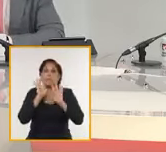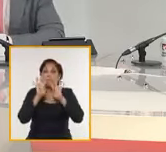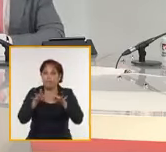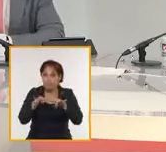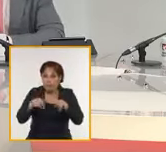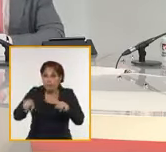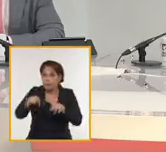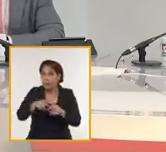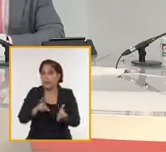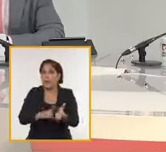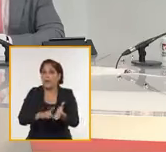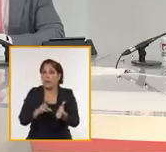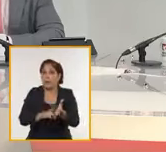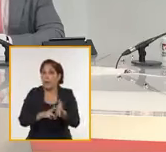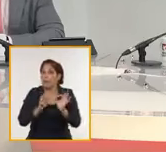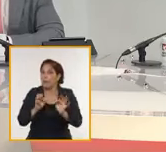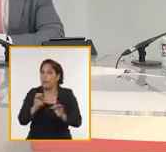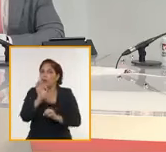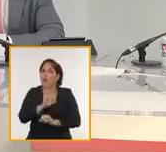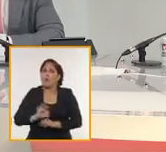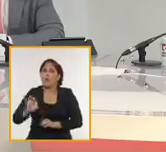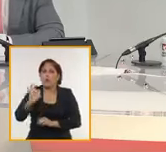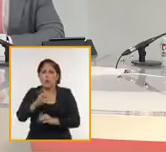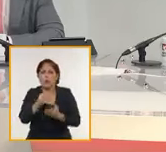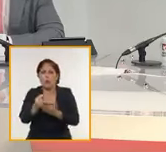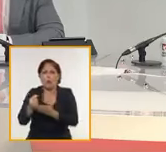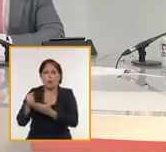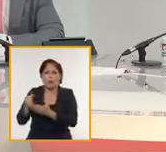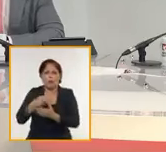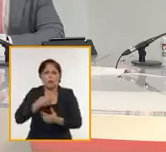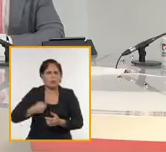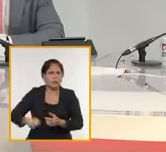¿Qué importancia tiene hoy la Organización de Cooperación de Shanghái